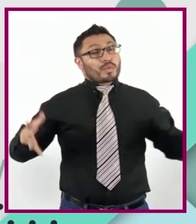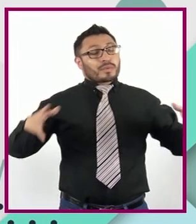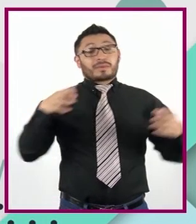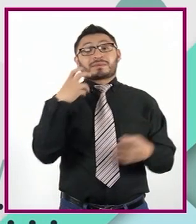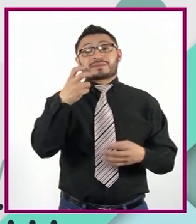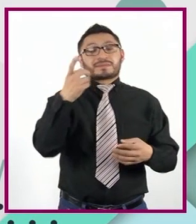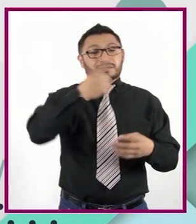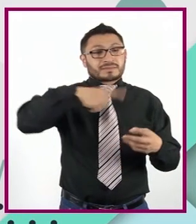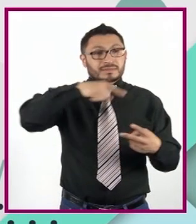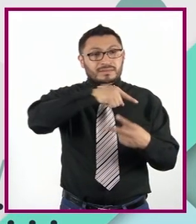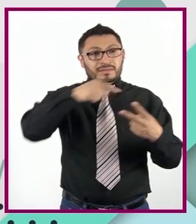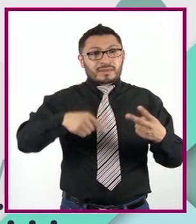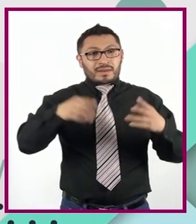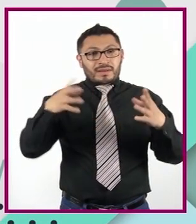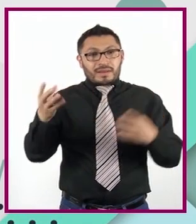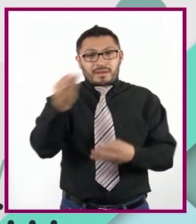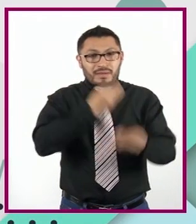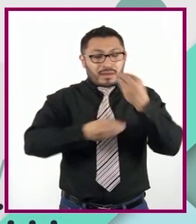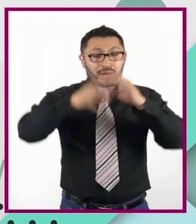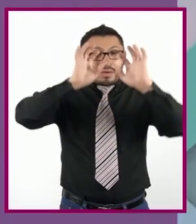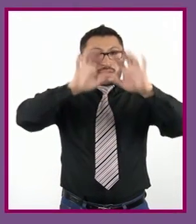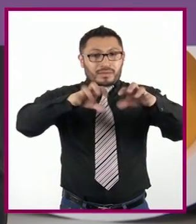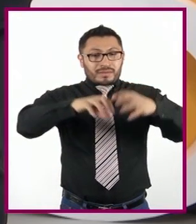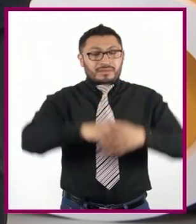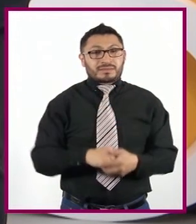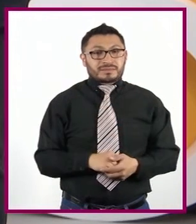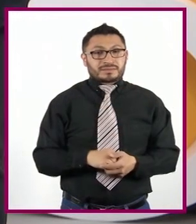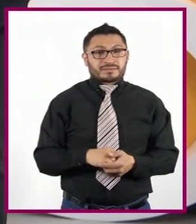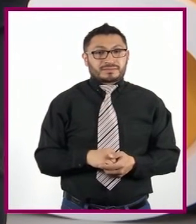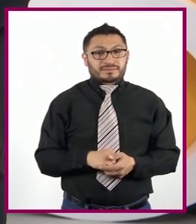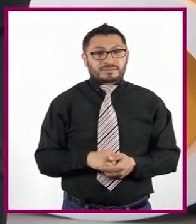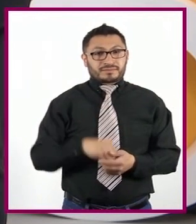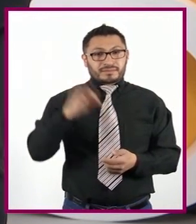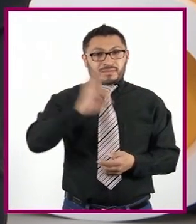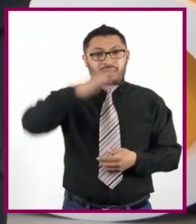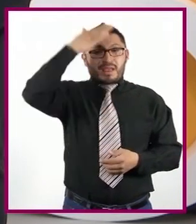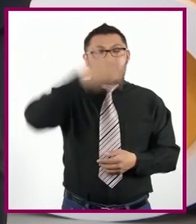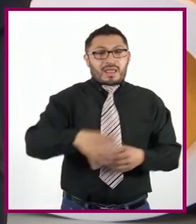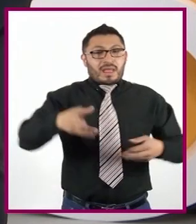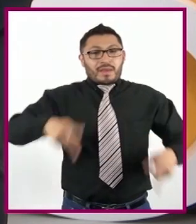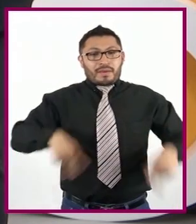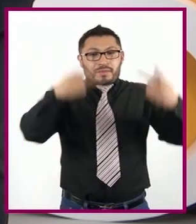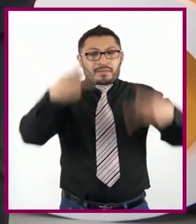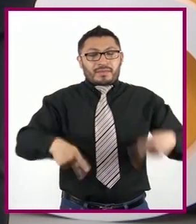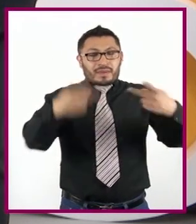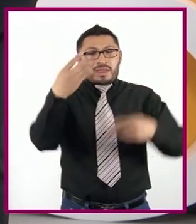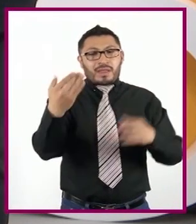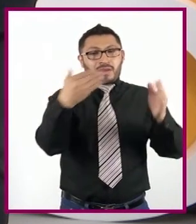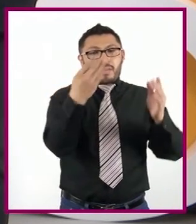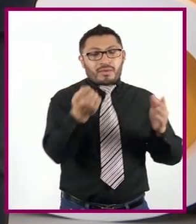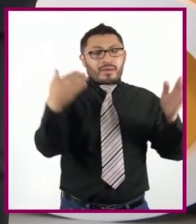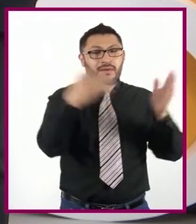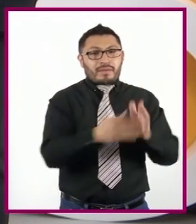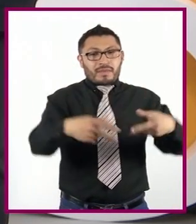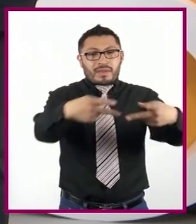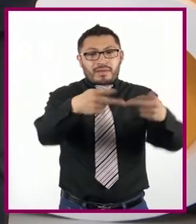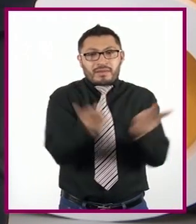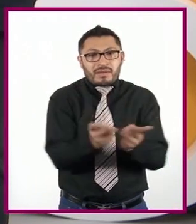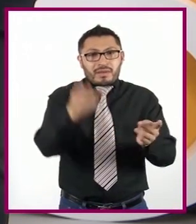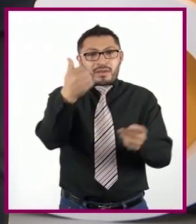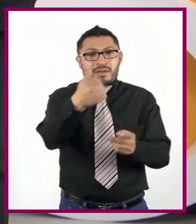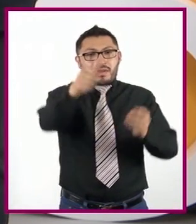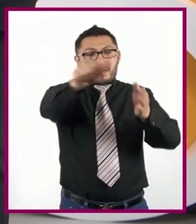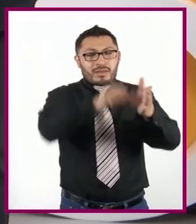son los platillos que se van a patentar. Si sabemos que se vendieron 9,000 platillos en el